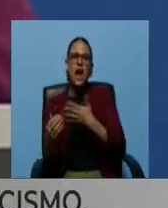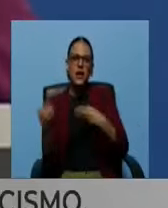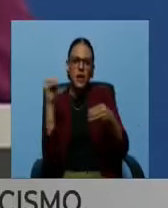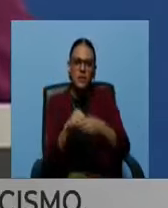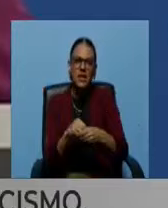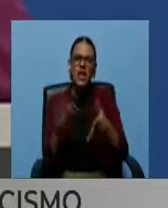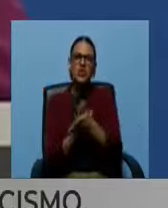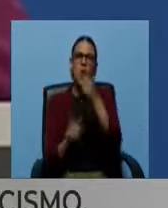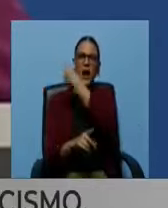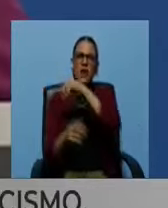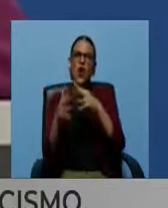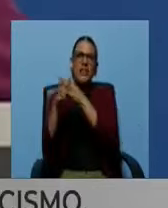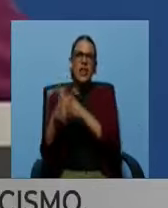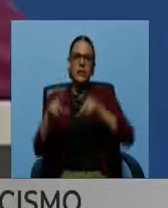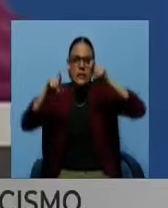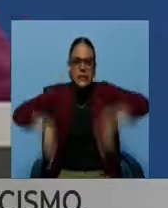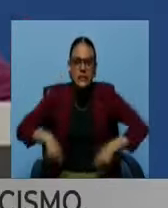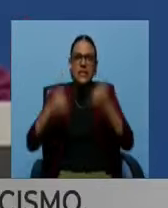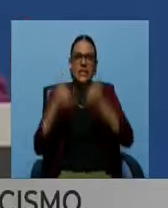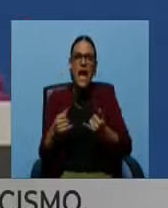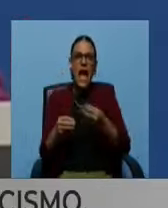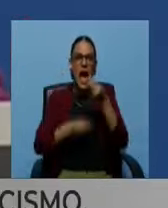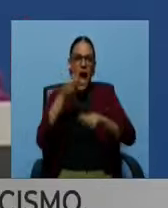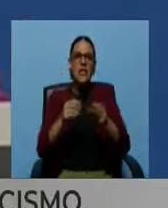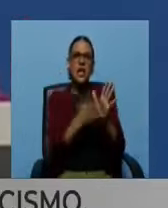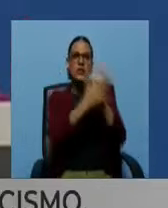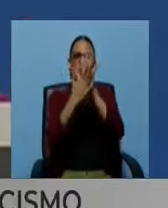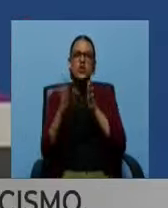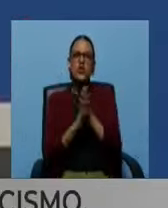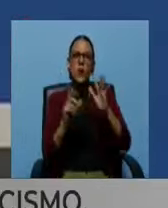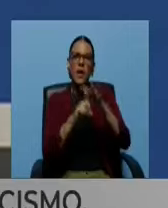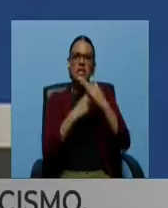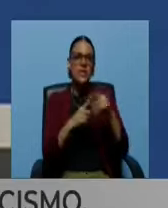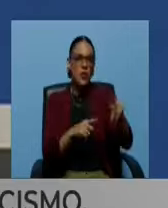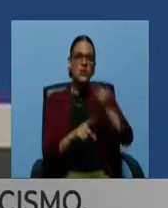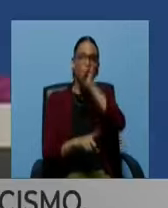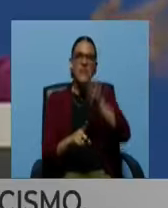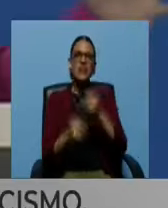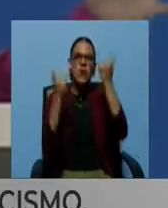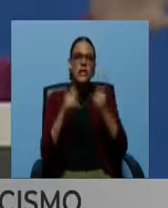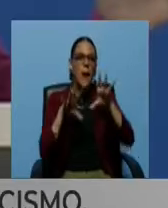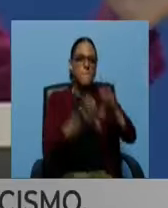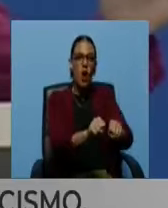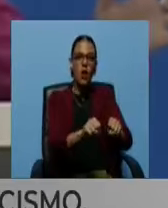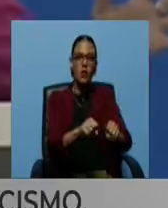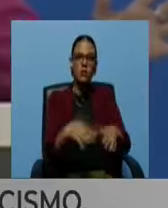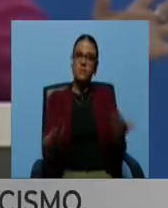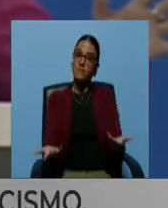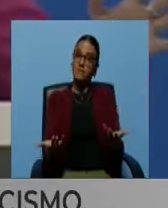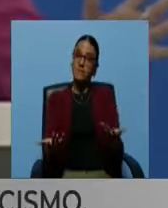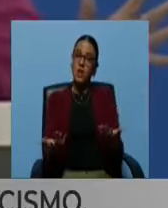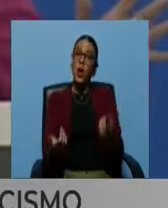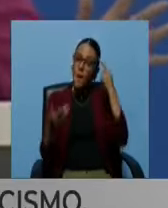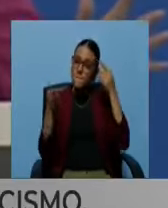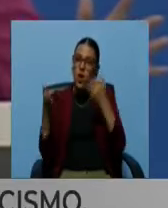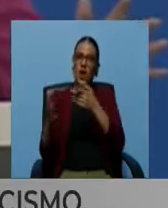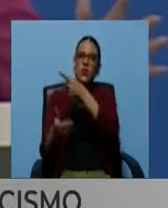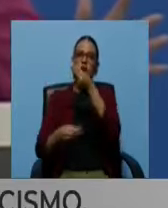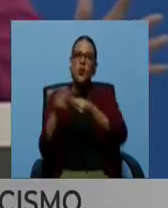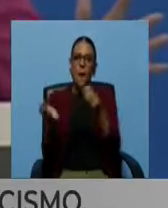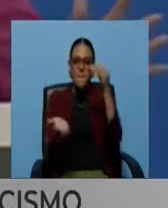para el capitalismo y su crisis desarrollar y resolver el tema Venezuela. Y por eso pusieron sus